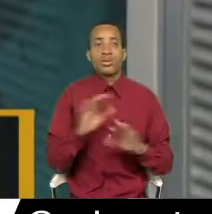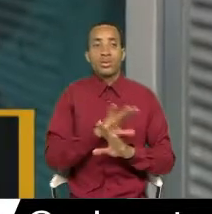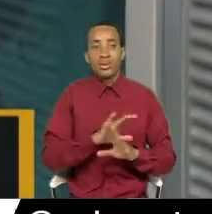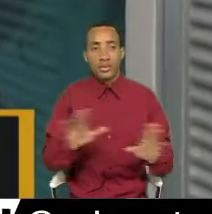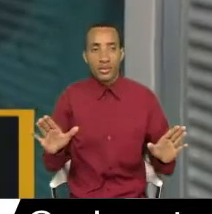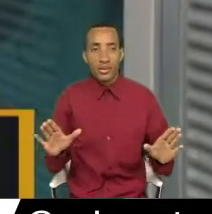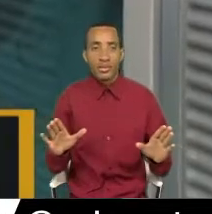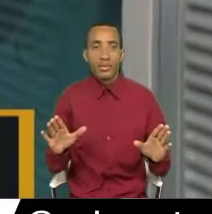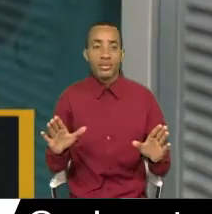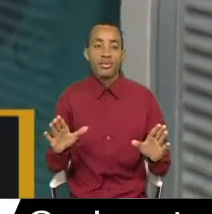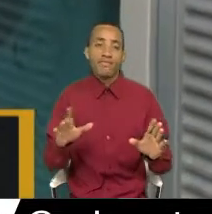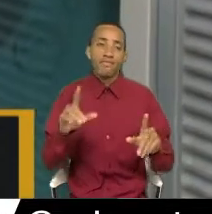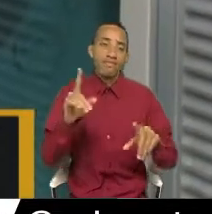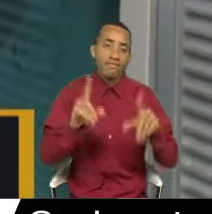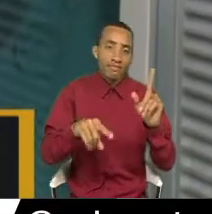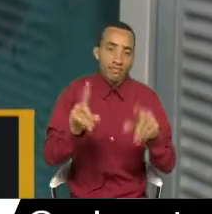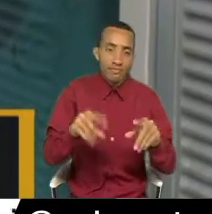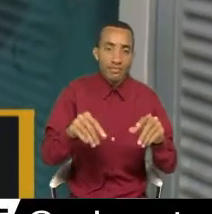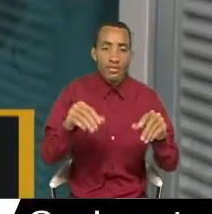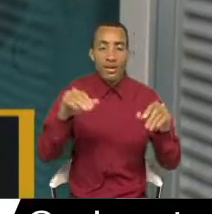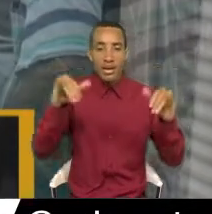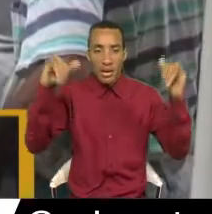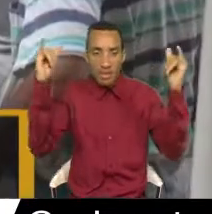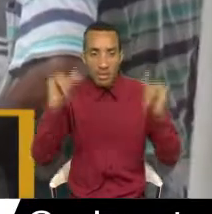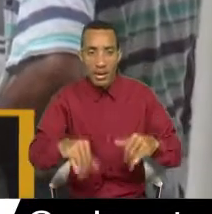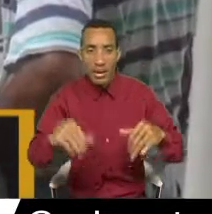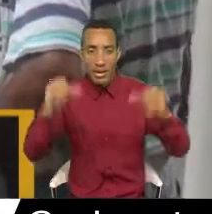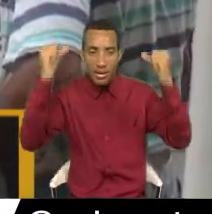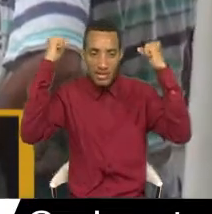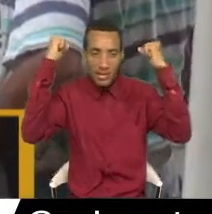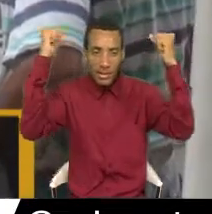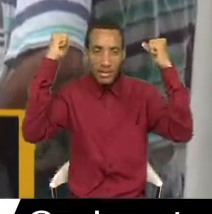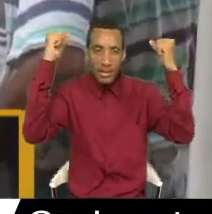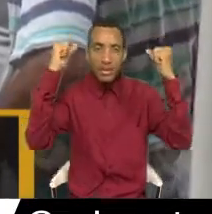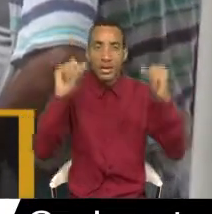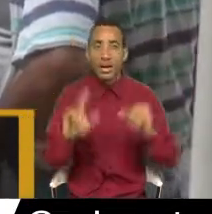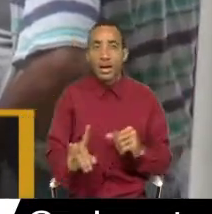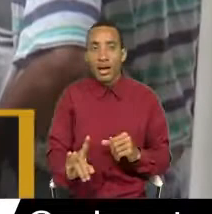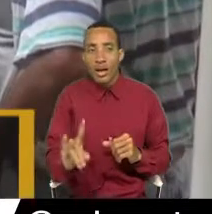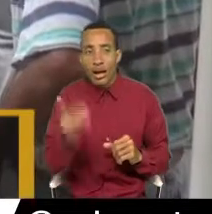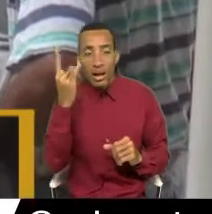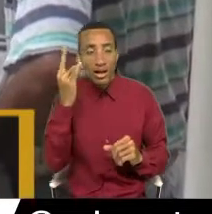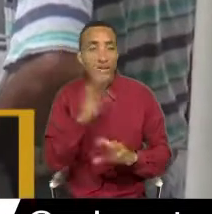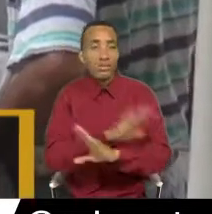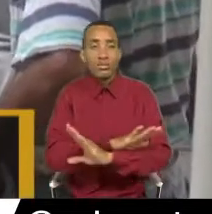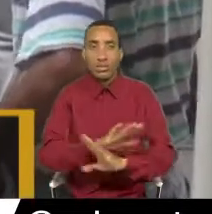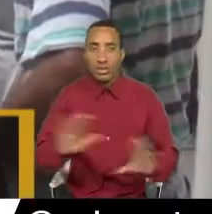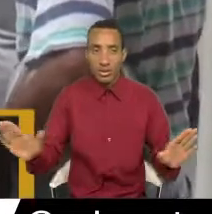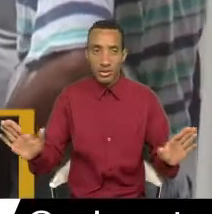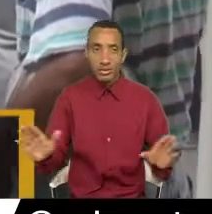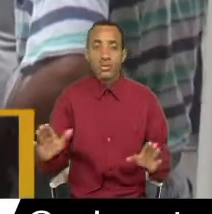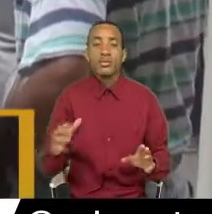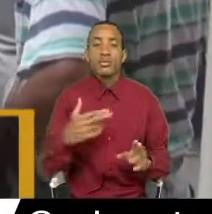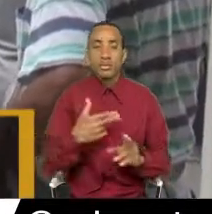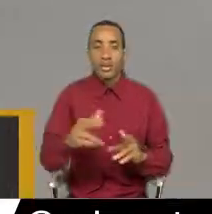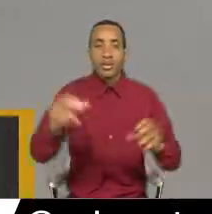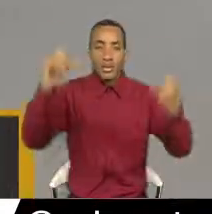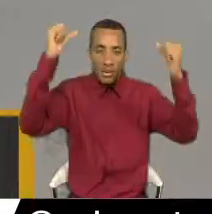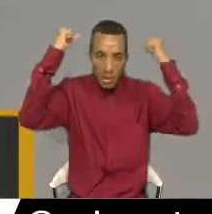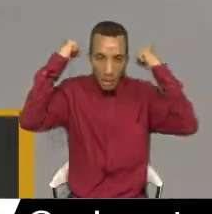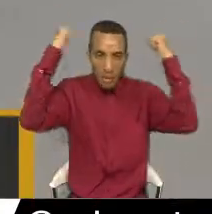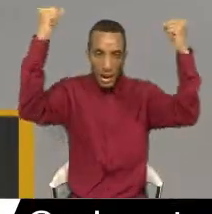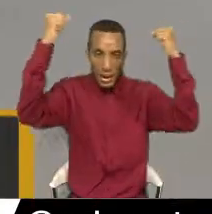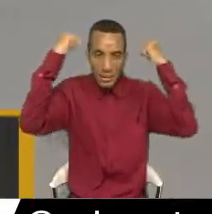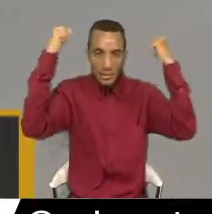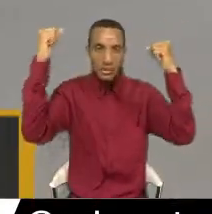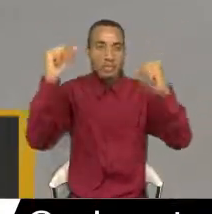las anormalidades, los plantones y entramos en hora cero porque vamos a determinar un paro indefinido.